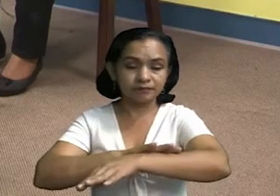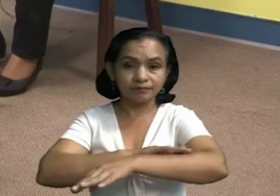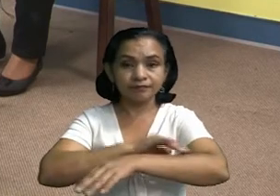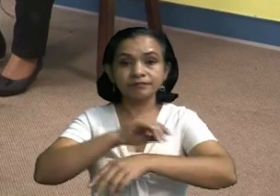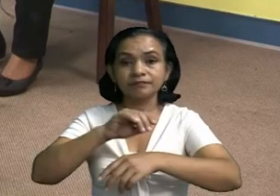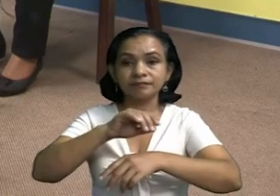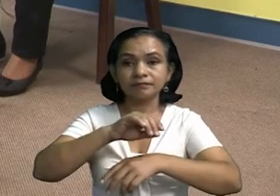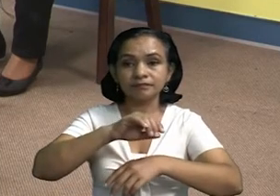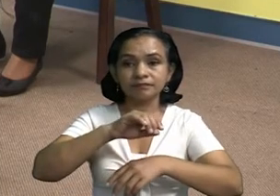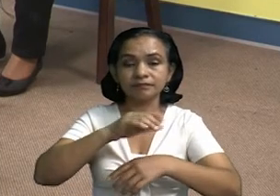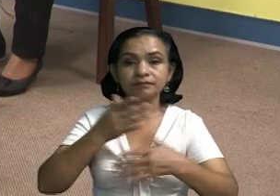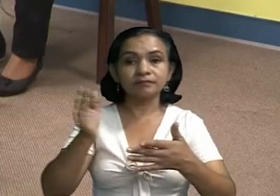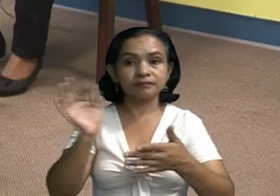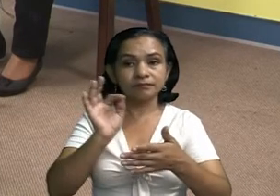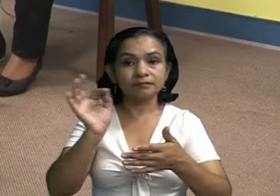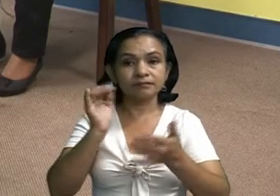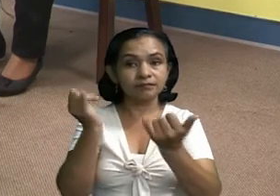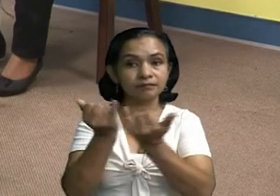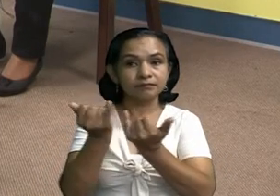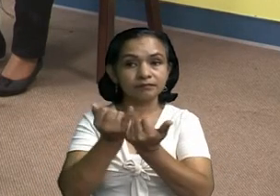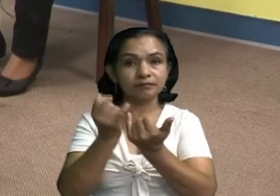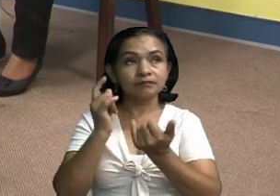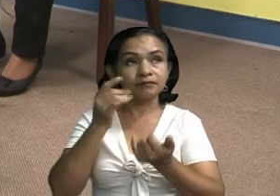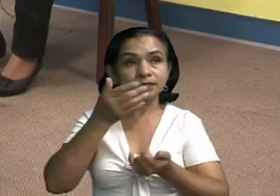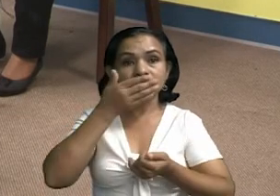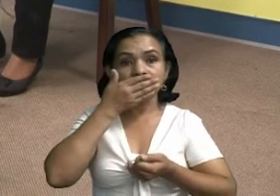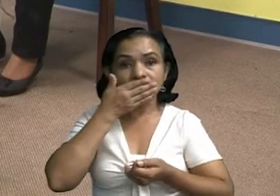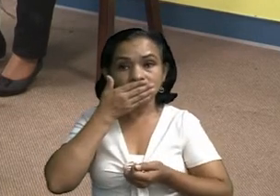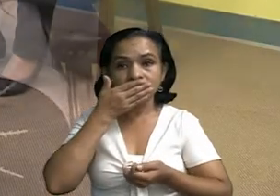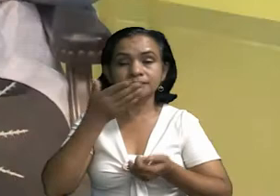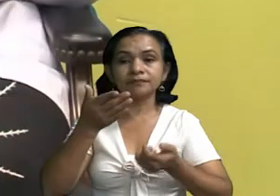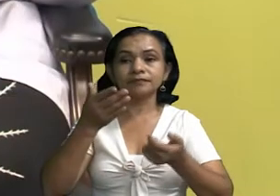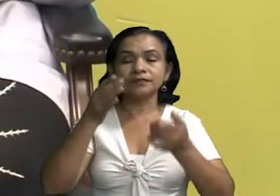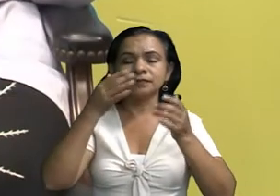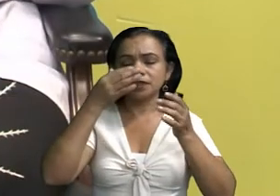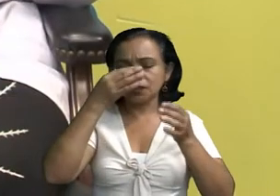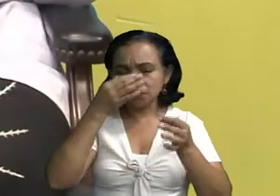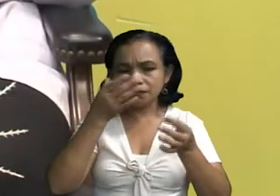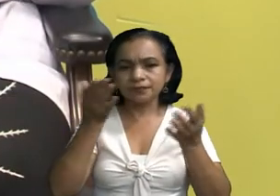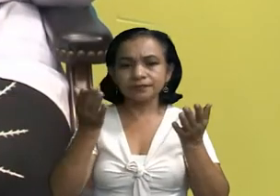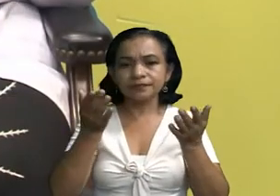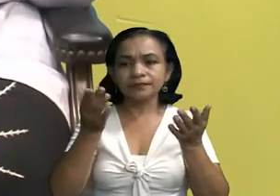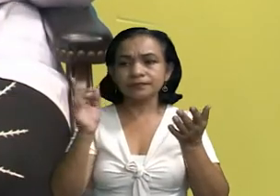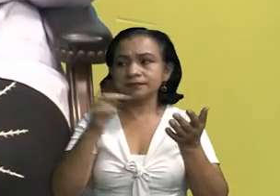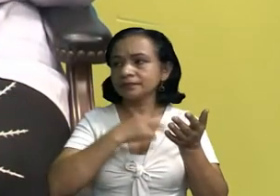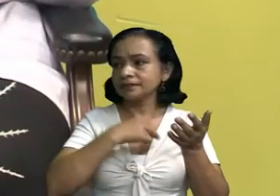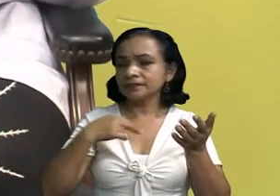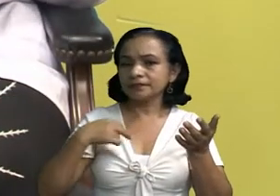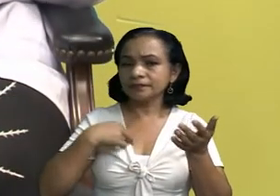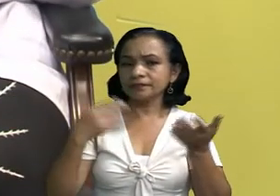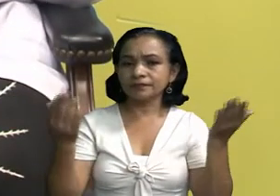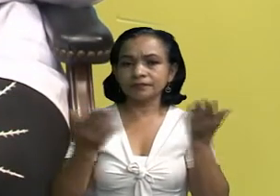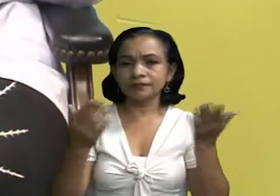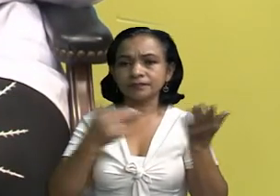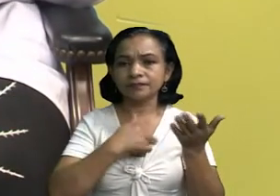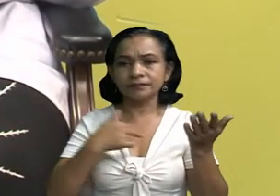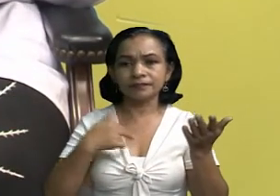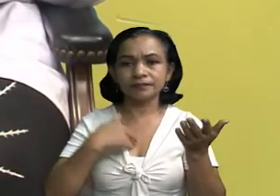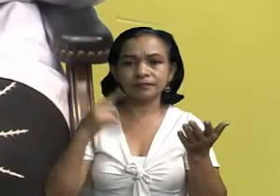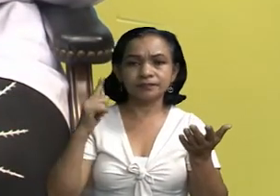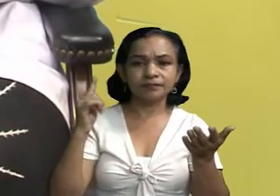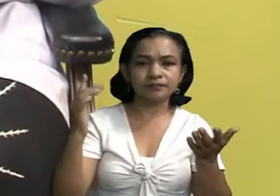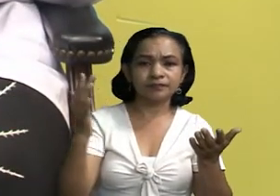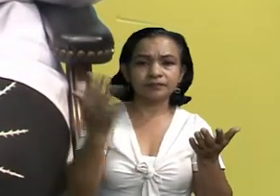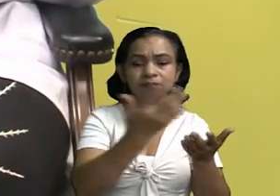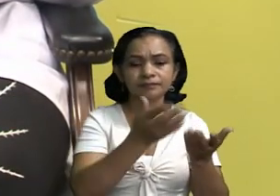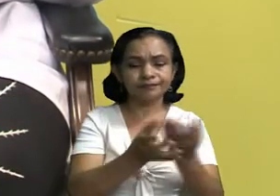del codo, así de esta forma, para toser, para estornudar, evitando el uso de las manos, como nosotros usamos en todo